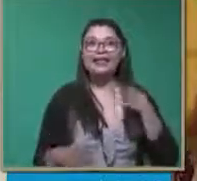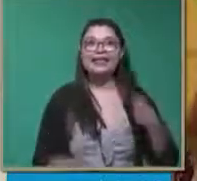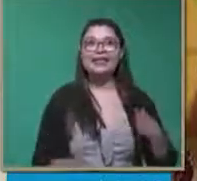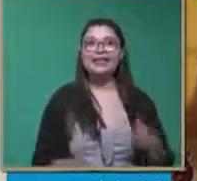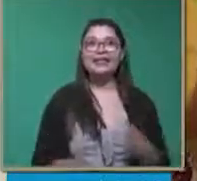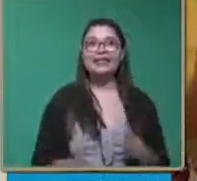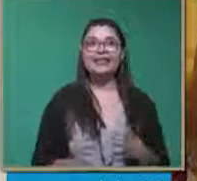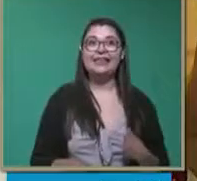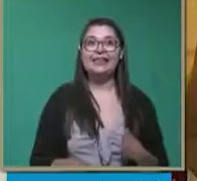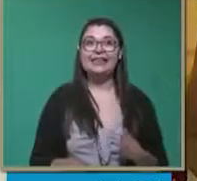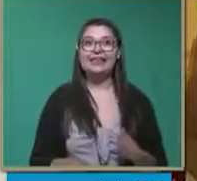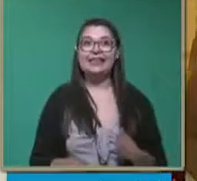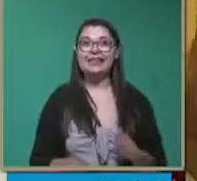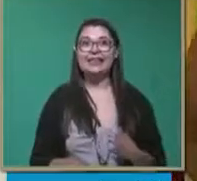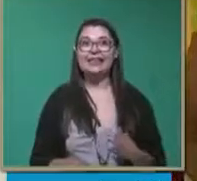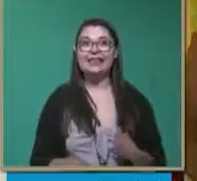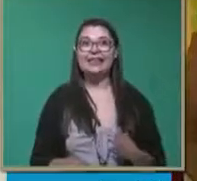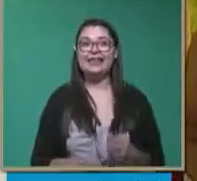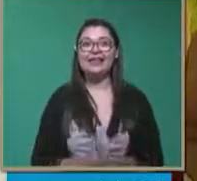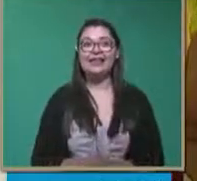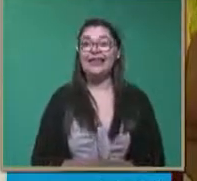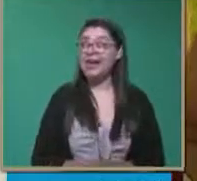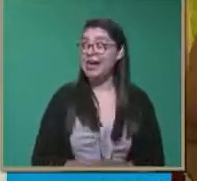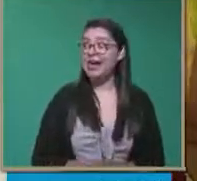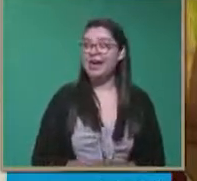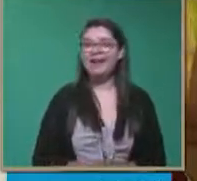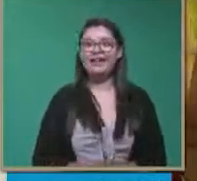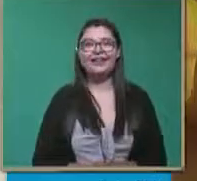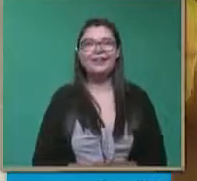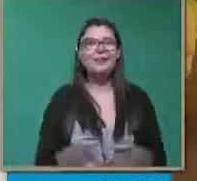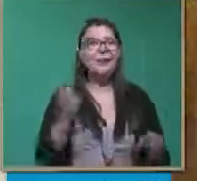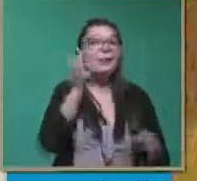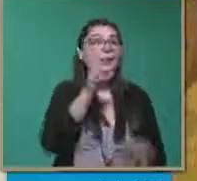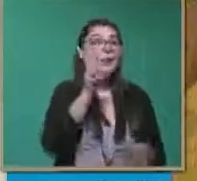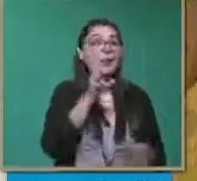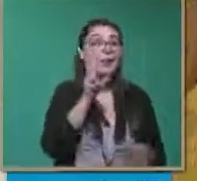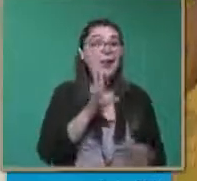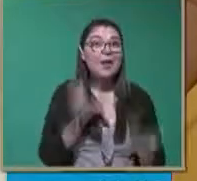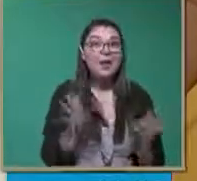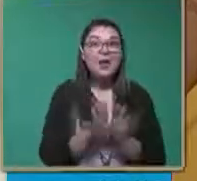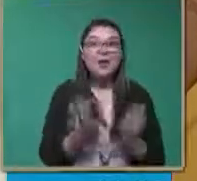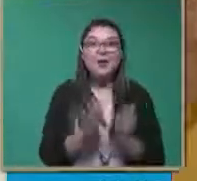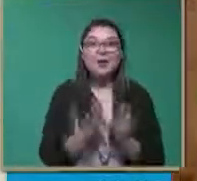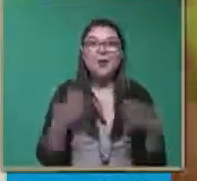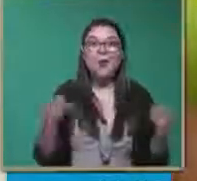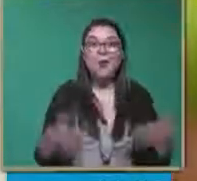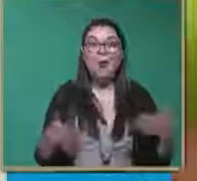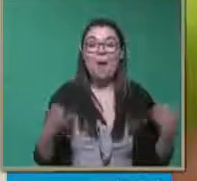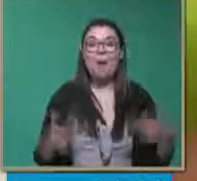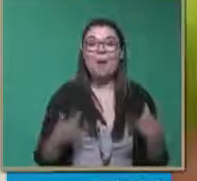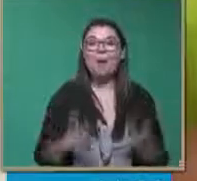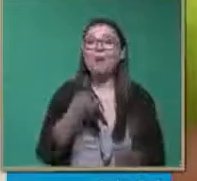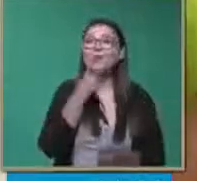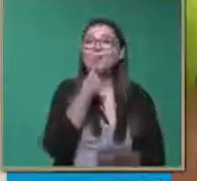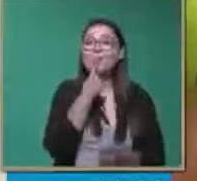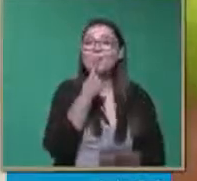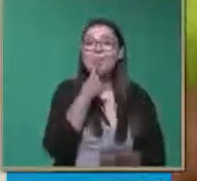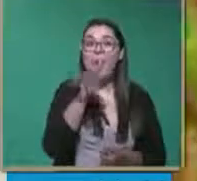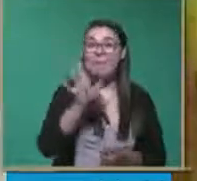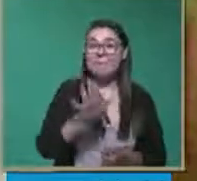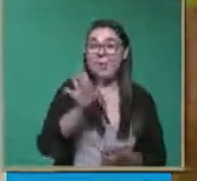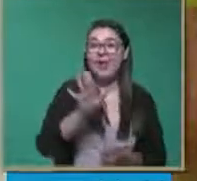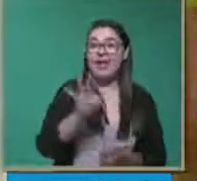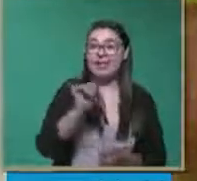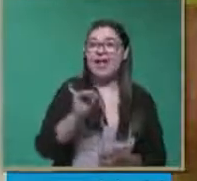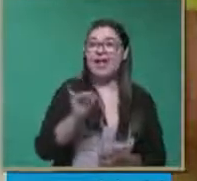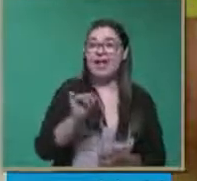ahí medio visco. Debe de quedar a la misma altura y que se vea ahí más o menos igual. Ahora la boquita. Me hace que la maestra está